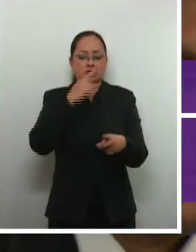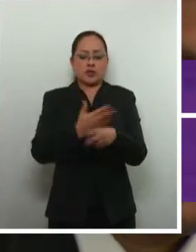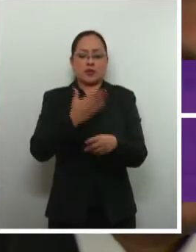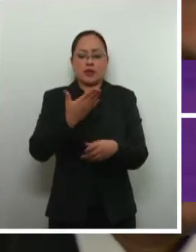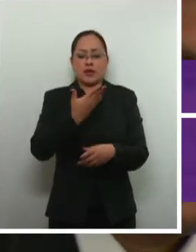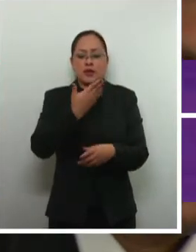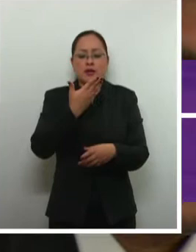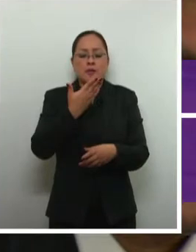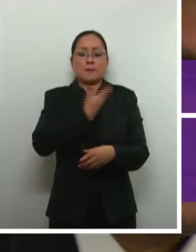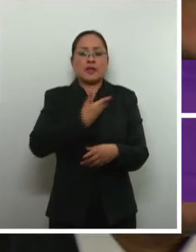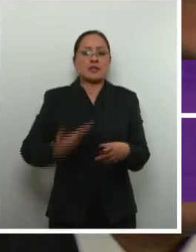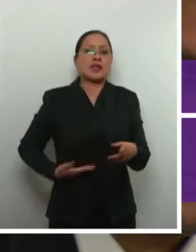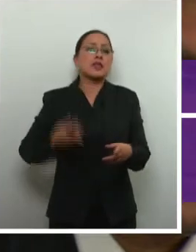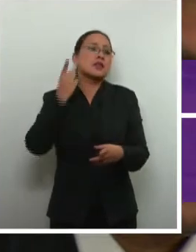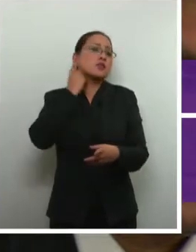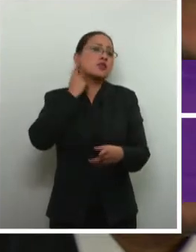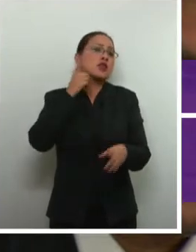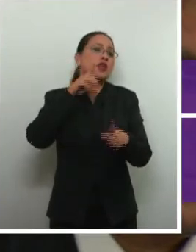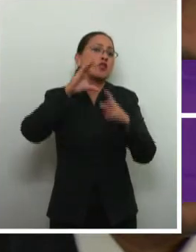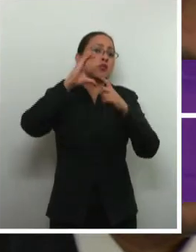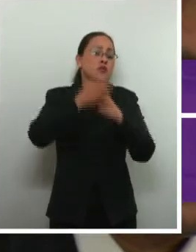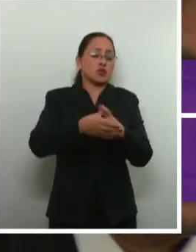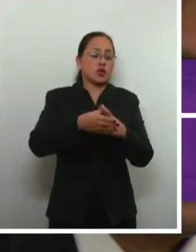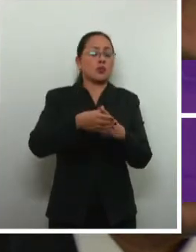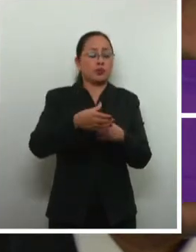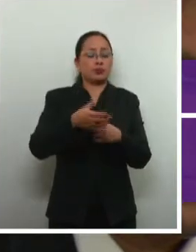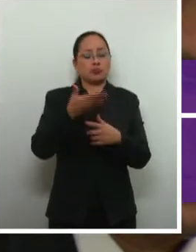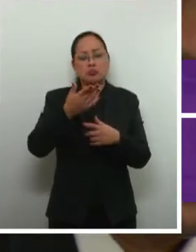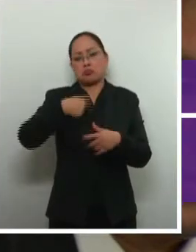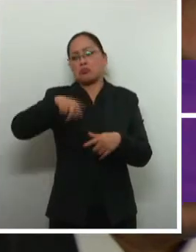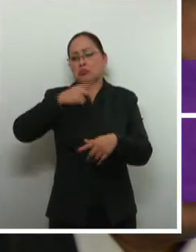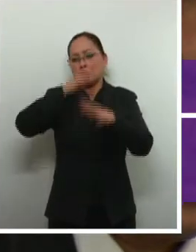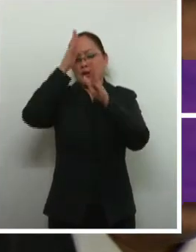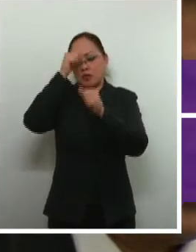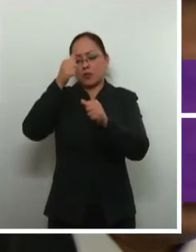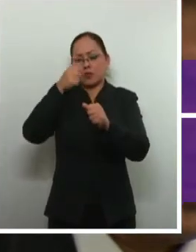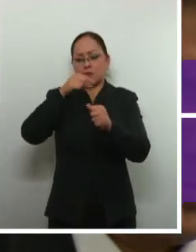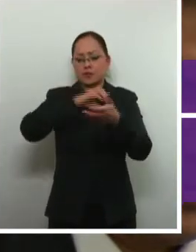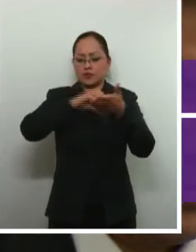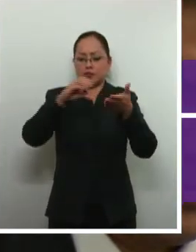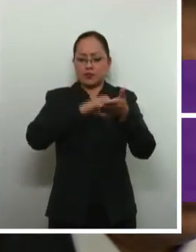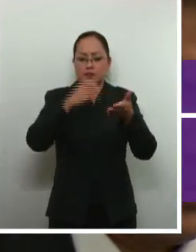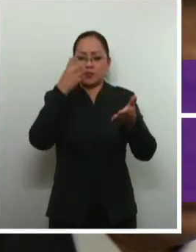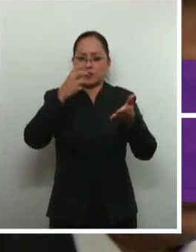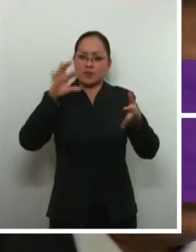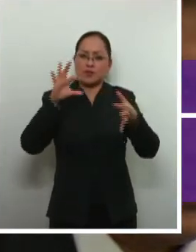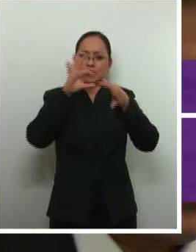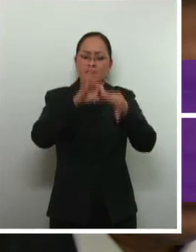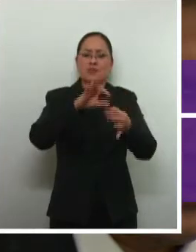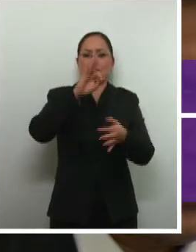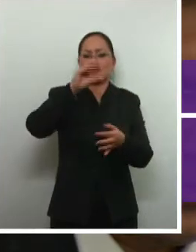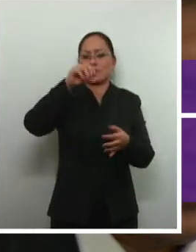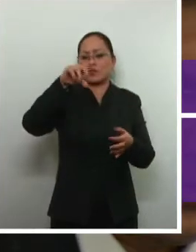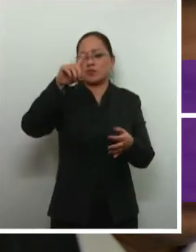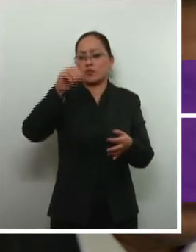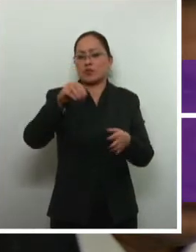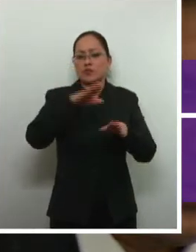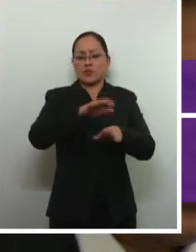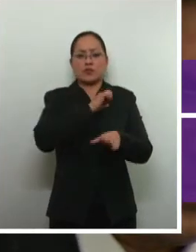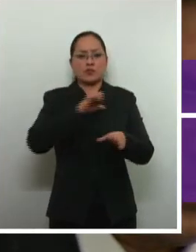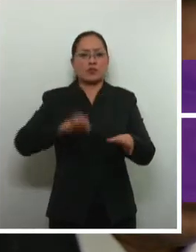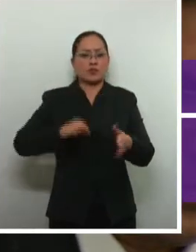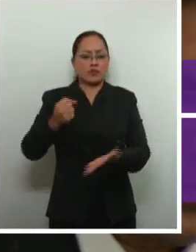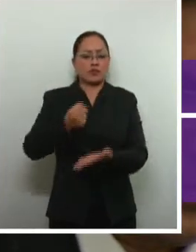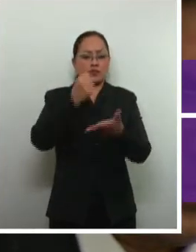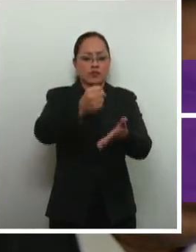presidente diputado Enrique Provencio, por lo cual retiramos la parte del fondo que habla del fondo a las alcaldías y